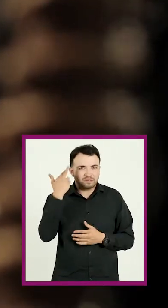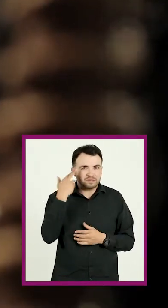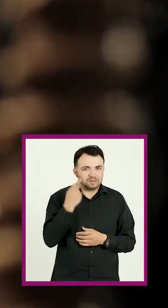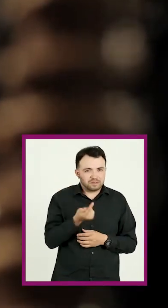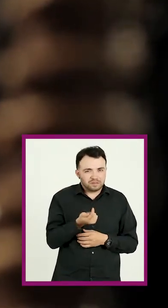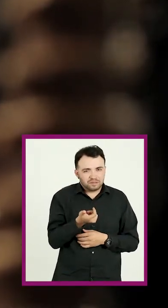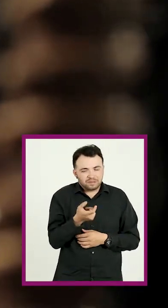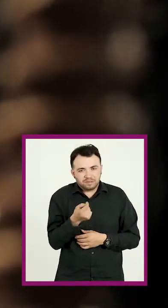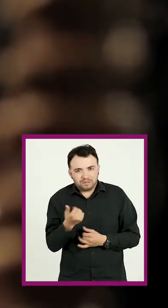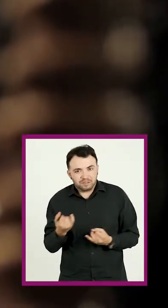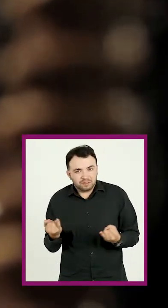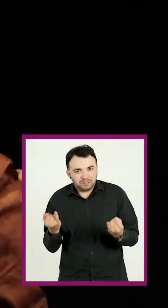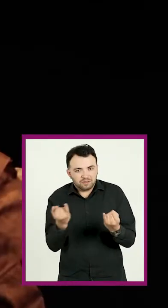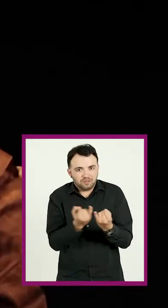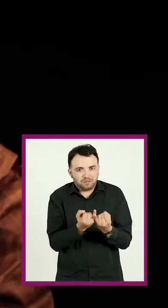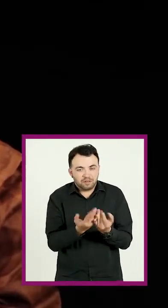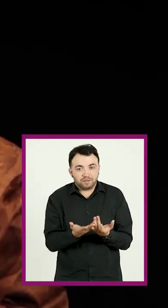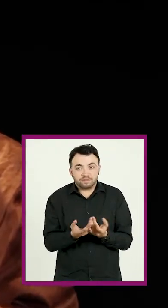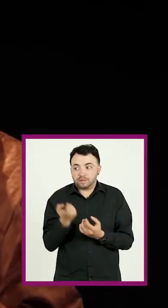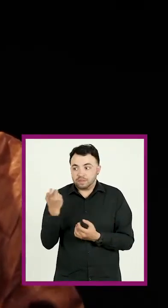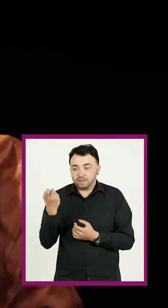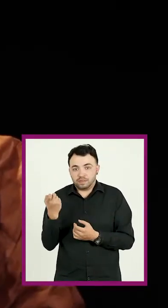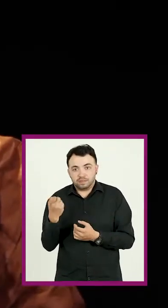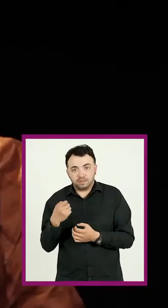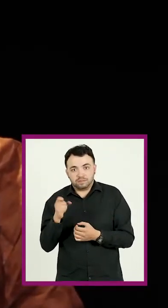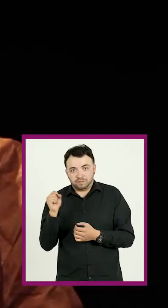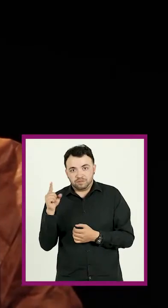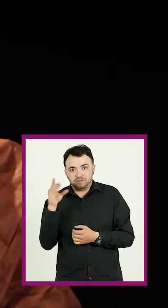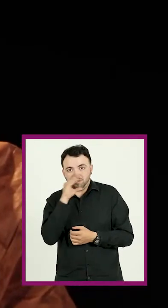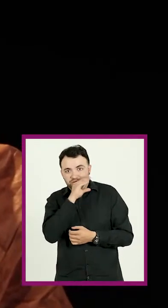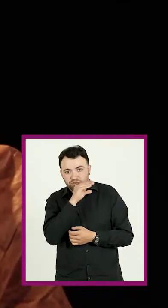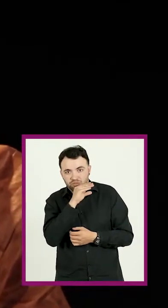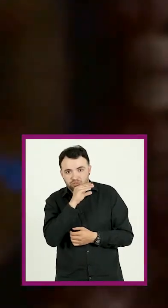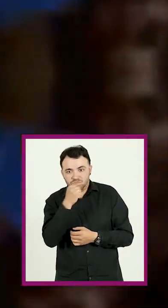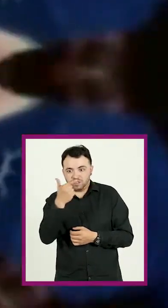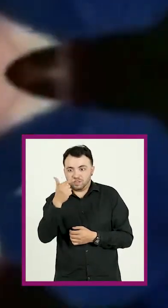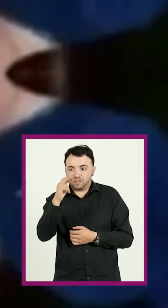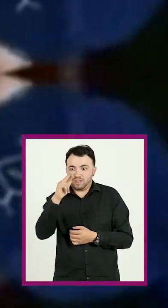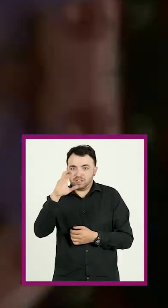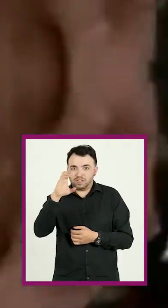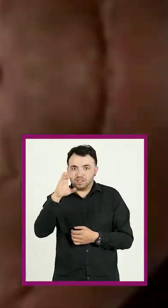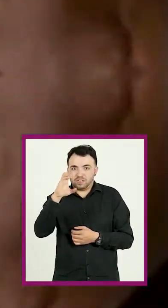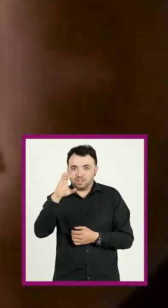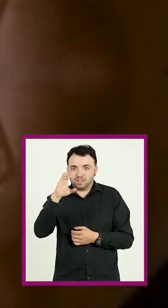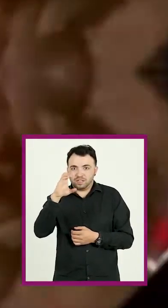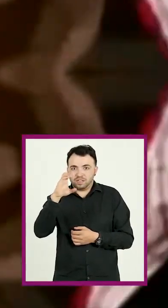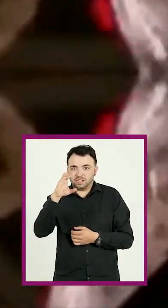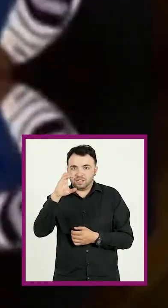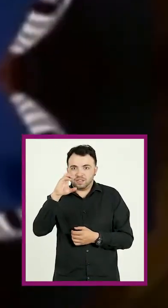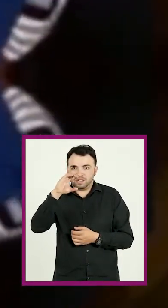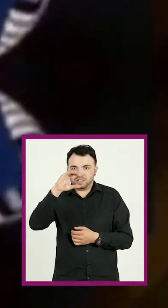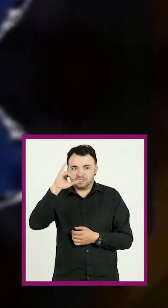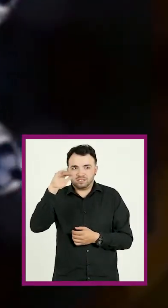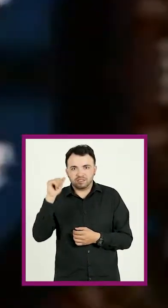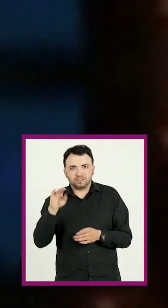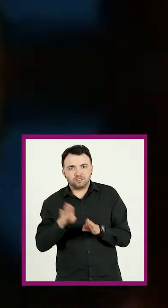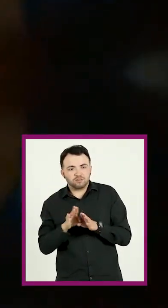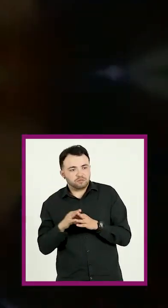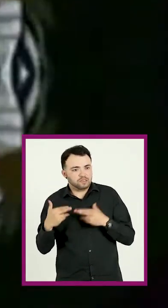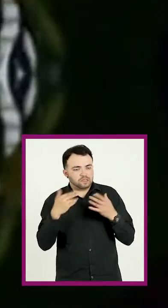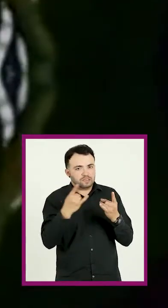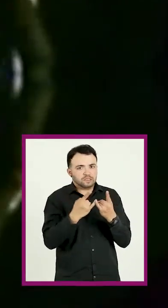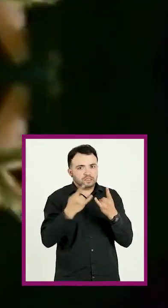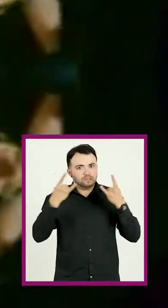digamos que él difundía toda esta tradición de los griots. Está Salif Keita, que tiene toda una